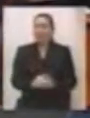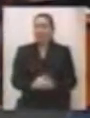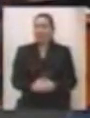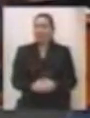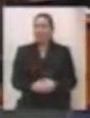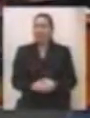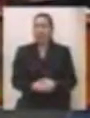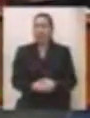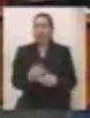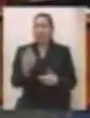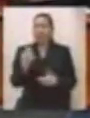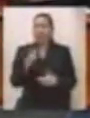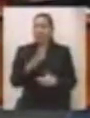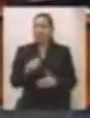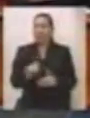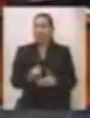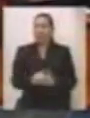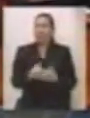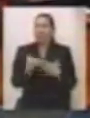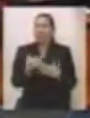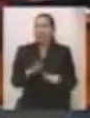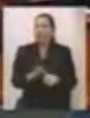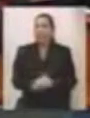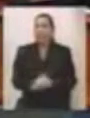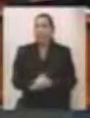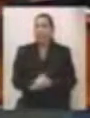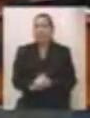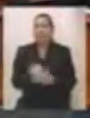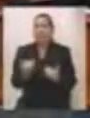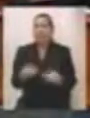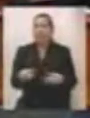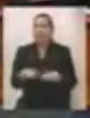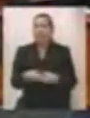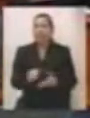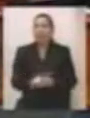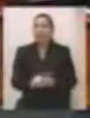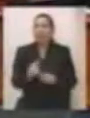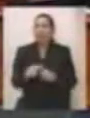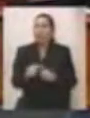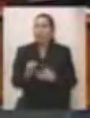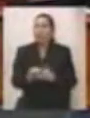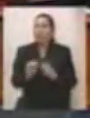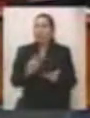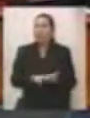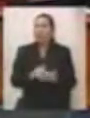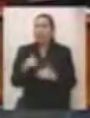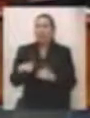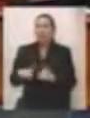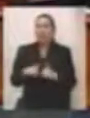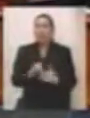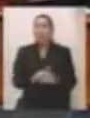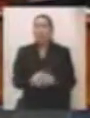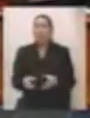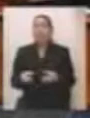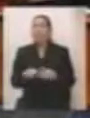menores de edad. Y es por eso que ya esta comisión multisectorial que se ha aprobado por unanimidad